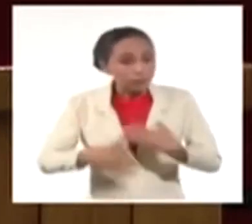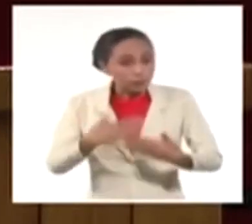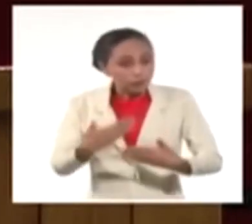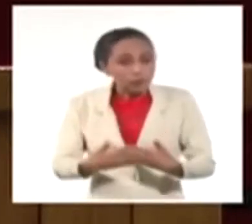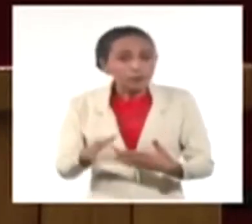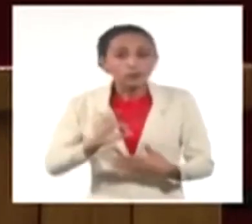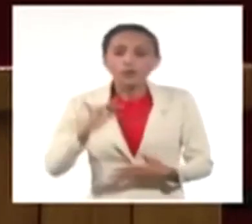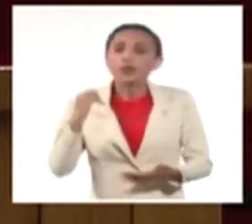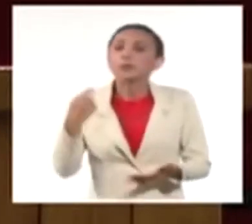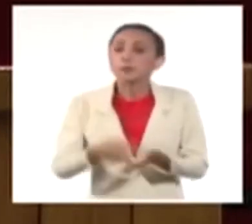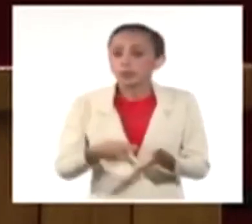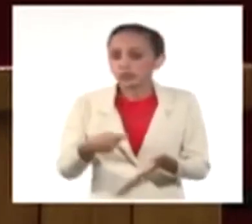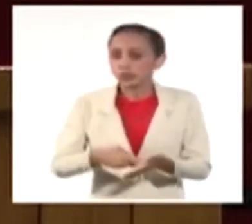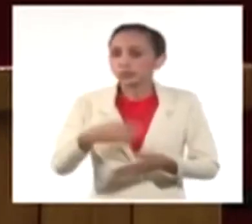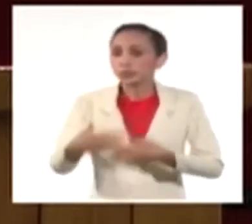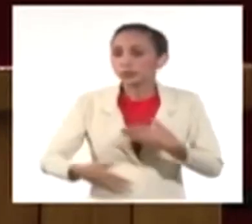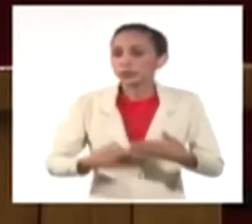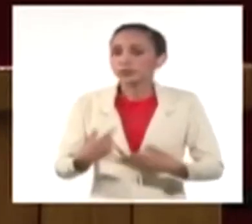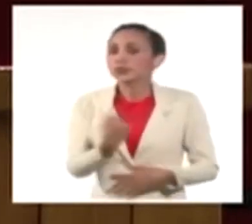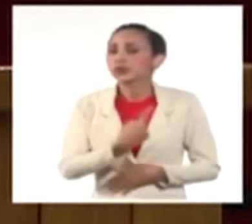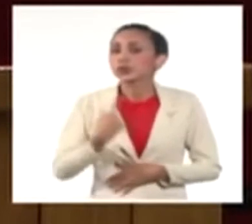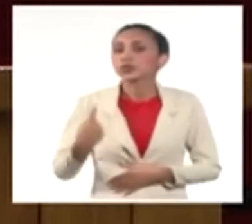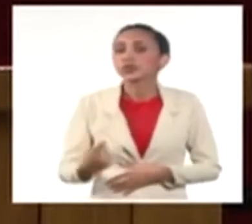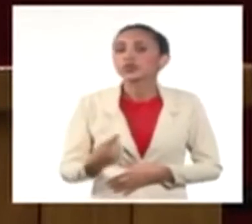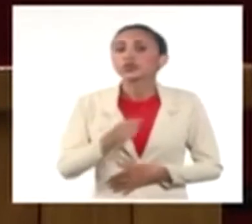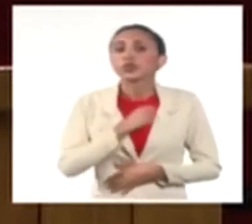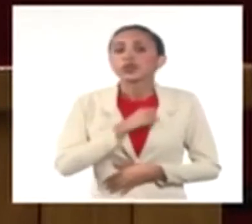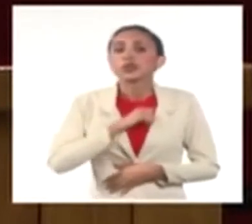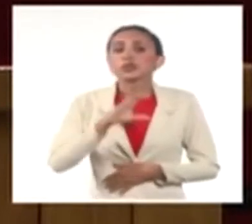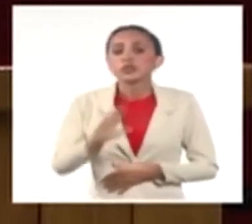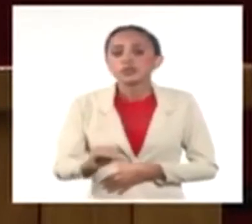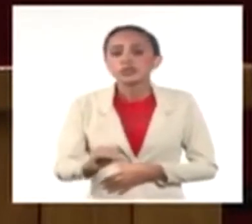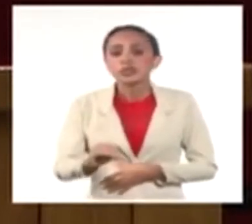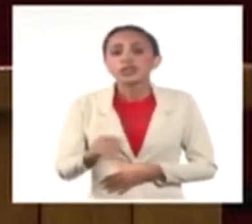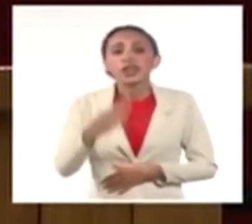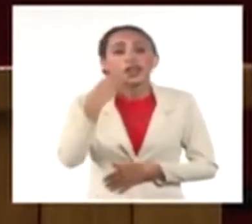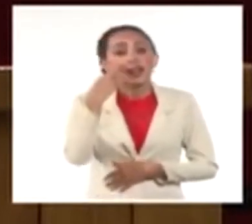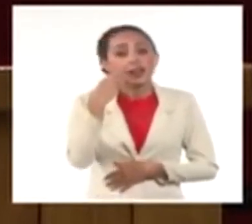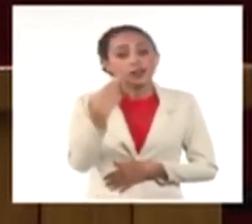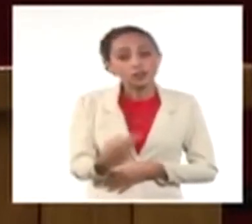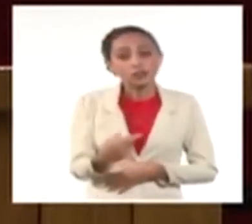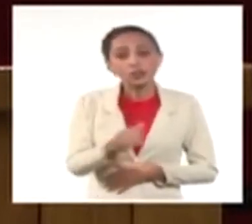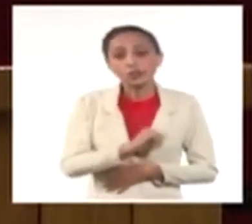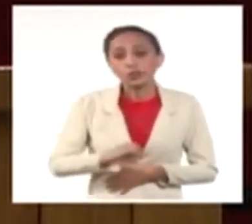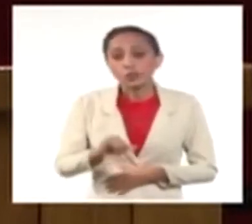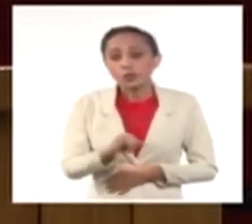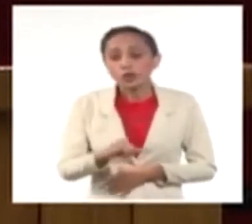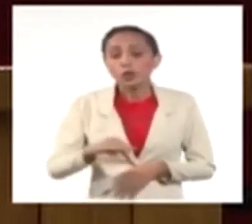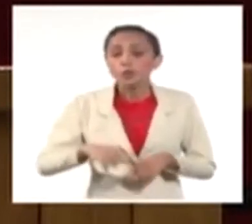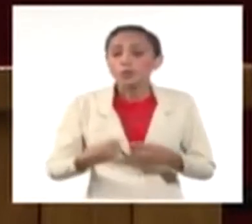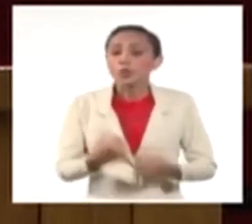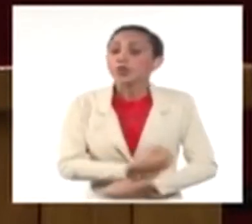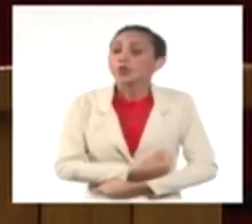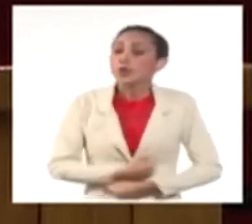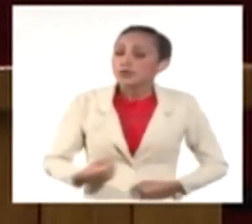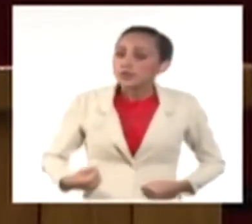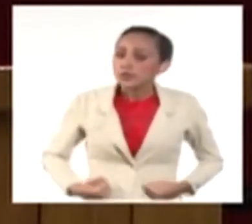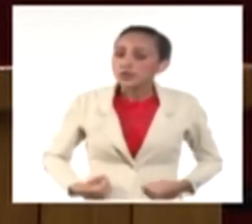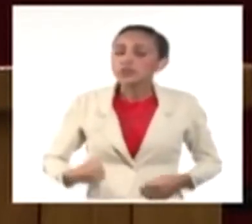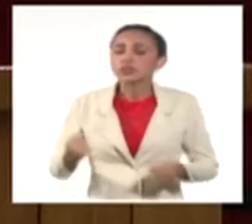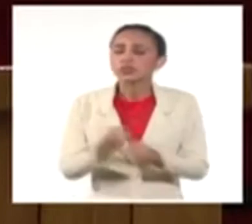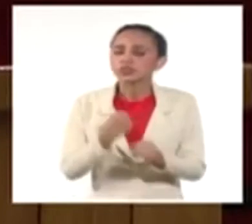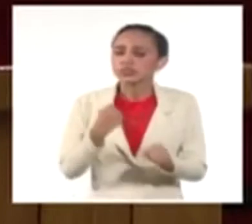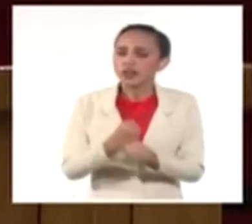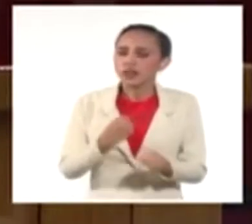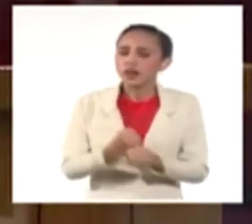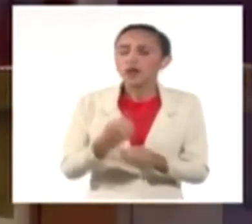tributaria, queremos hacer un alto para reconocer lo que con esfuerzo, empeño y mucho